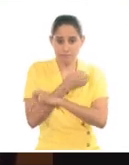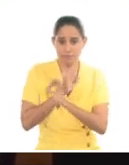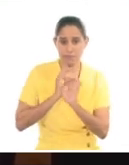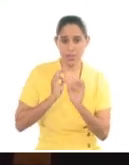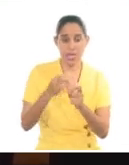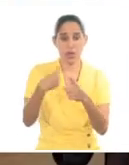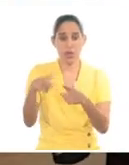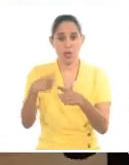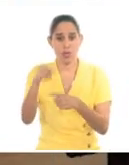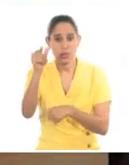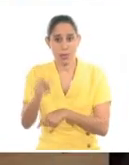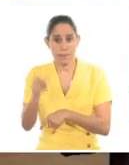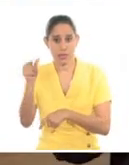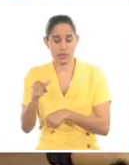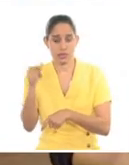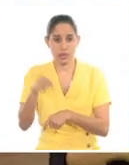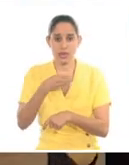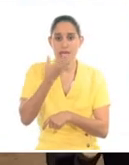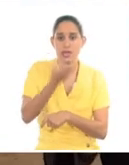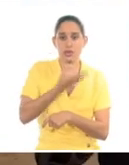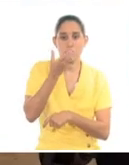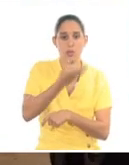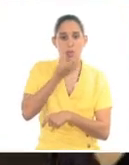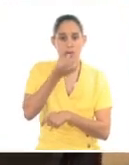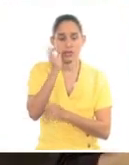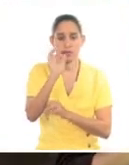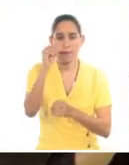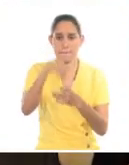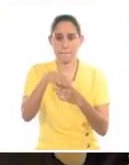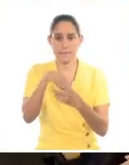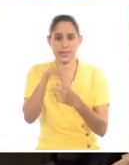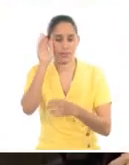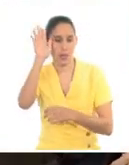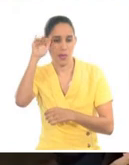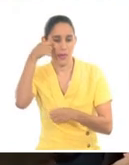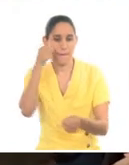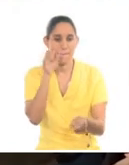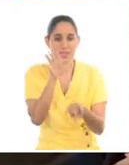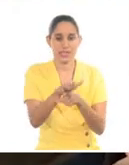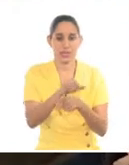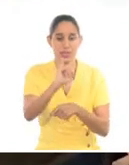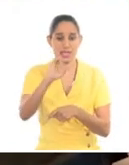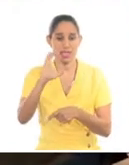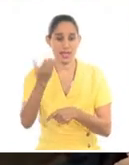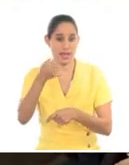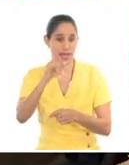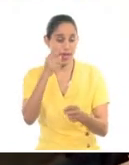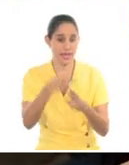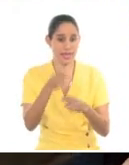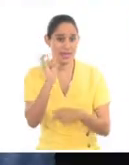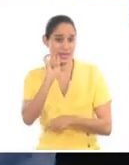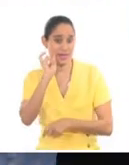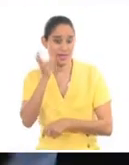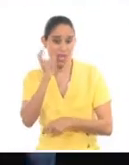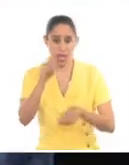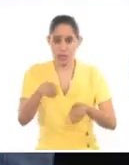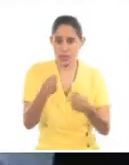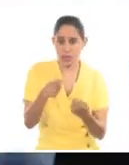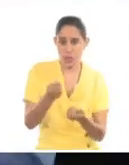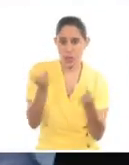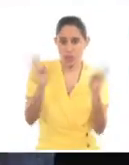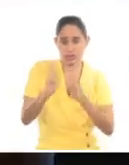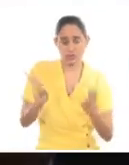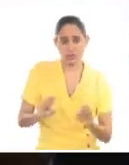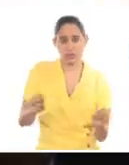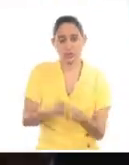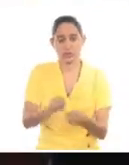público de Cuentos para Federico. El personaje nació en el ICAI, ya está en la radio, la televisión, las redes sociales y tiene su